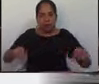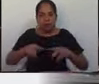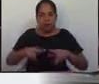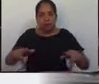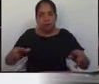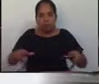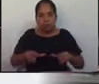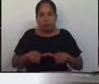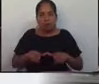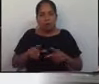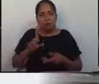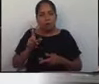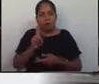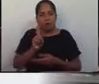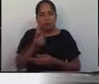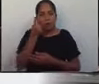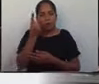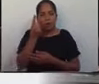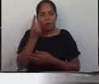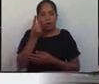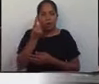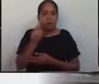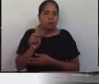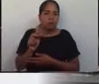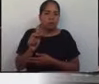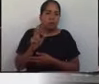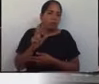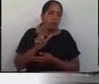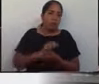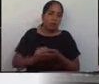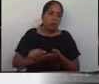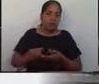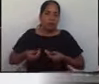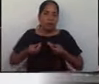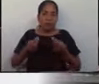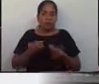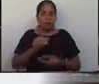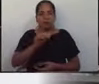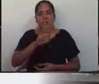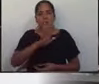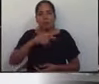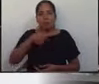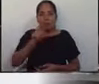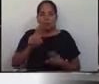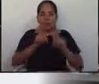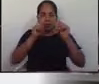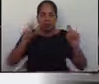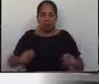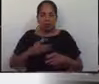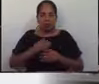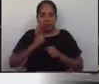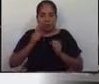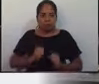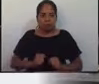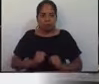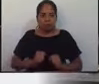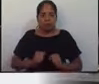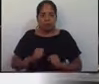primer semestre entregar un total de aproximadamente 5.000 títulos de propiedad, para ser